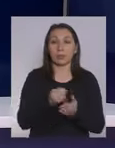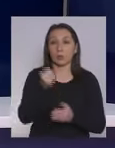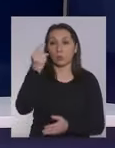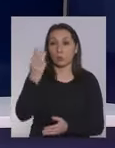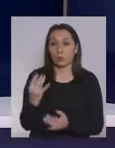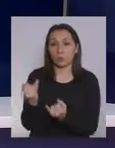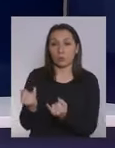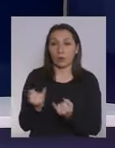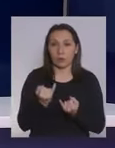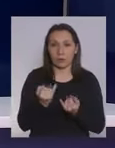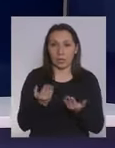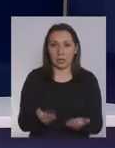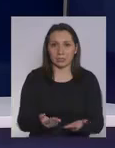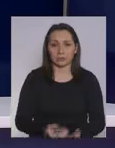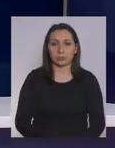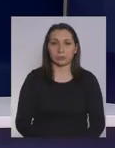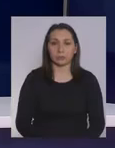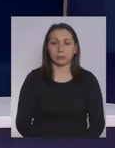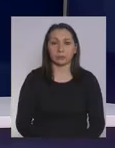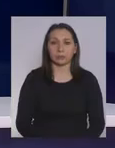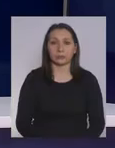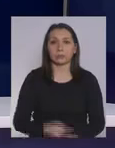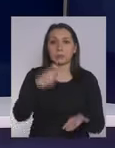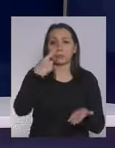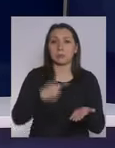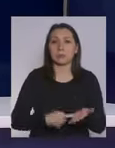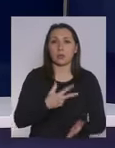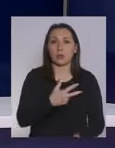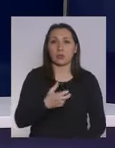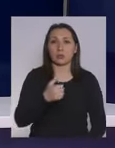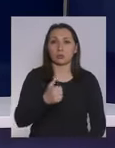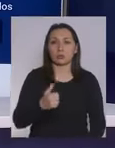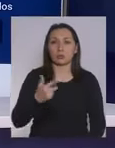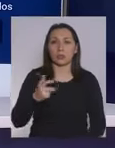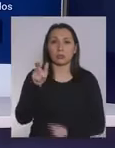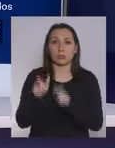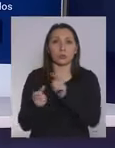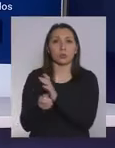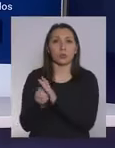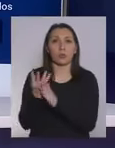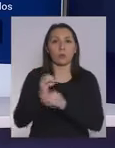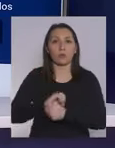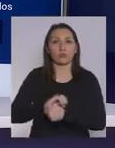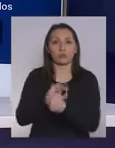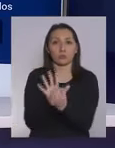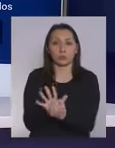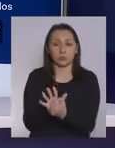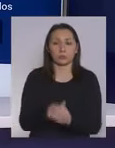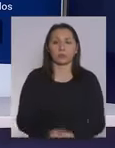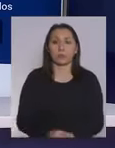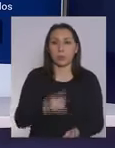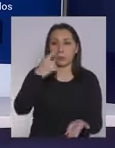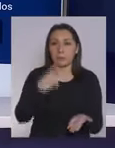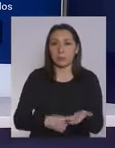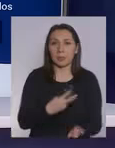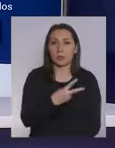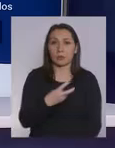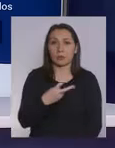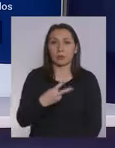reportados es la siguiente mil 868 casos nuevos de coronavirus de los cuales mil